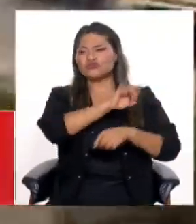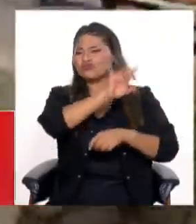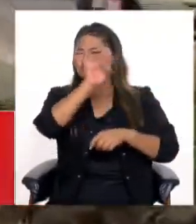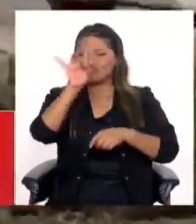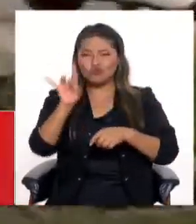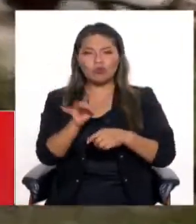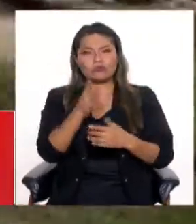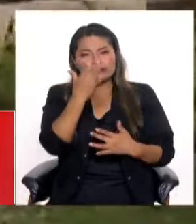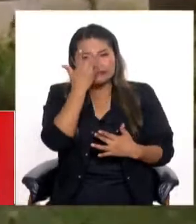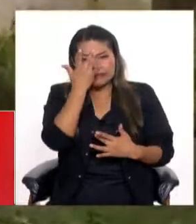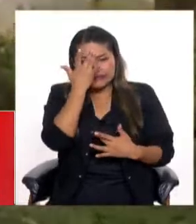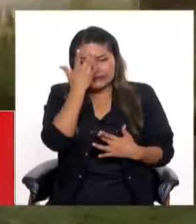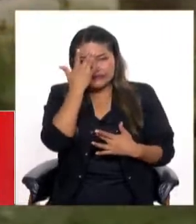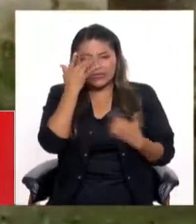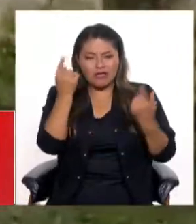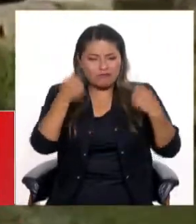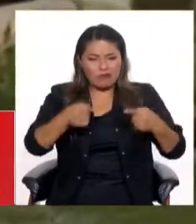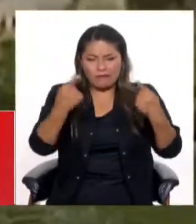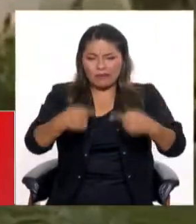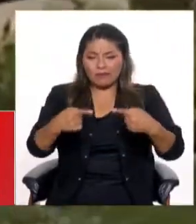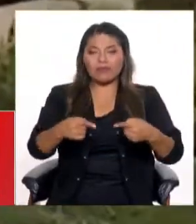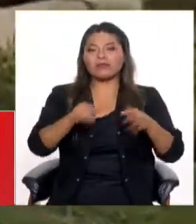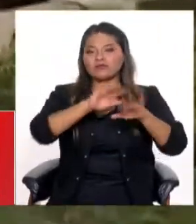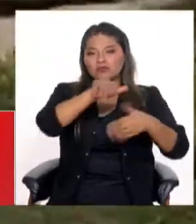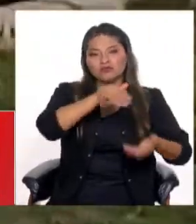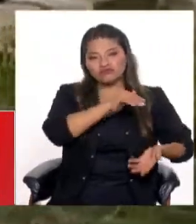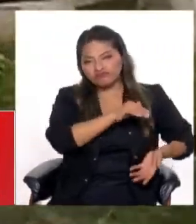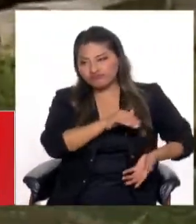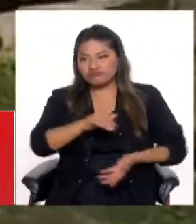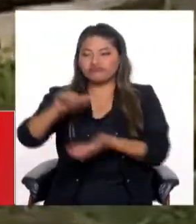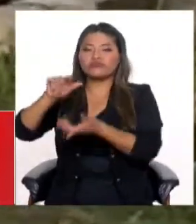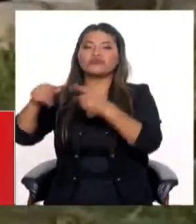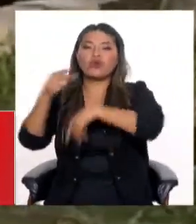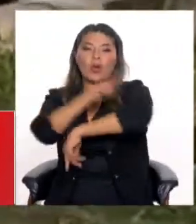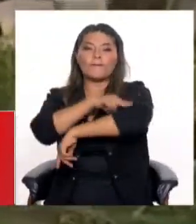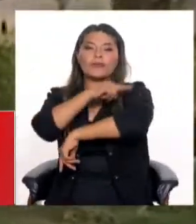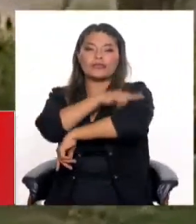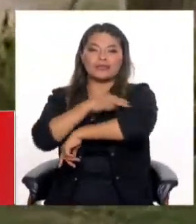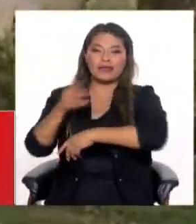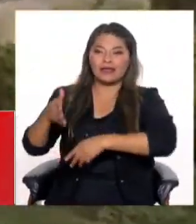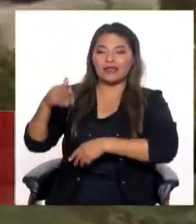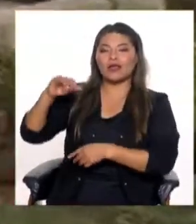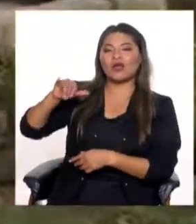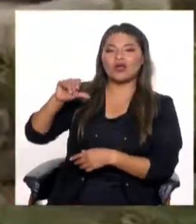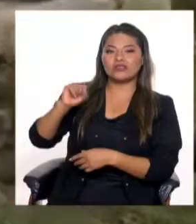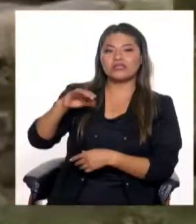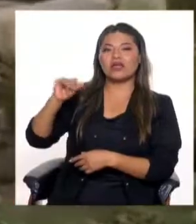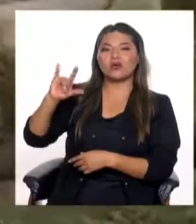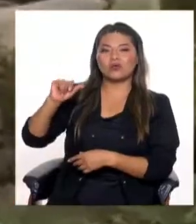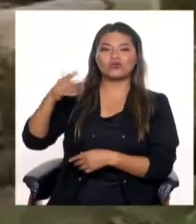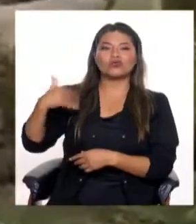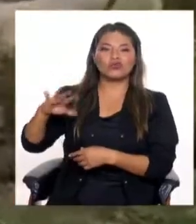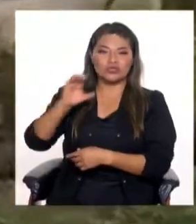los afectados por este despiste fueron derivados al Hospital José Augurto Tello de Chosica.